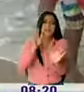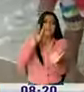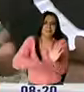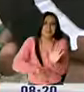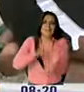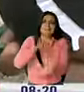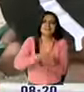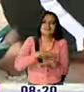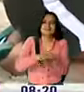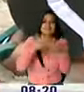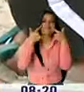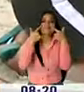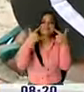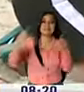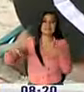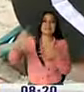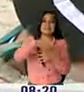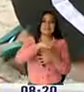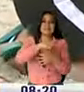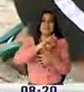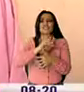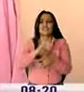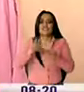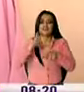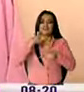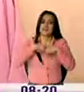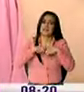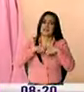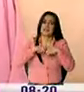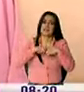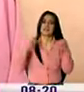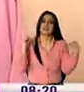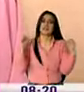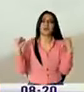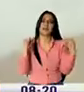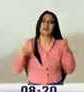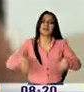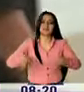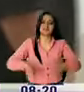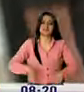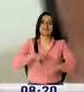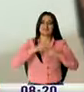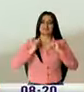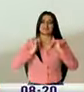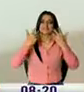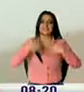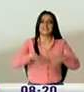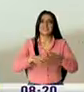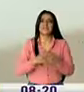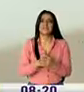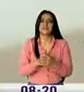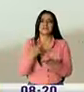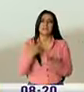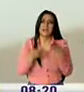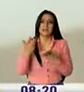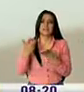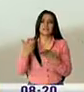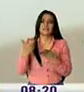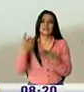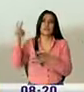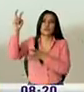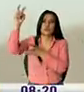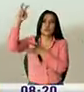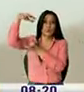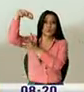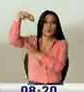el paisaje, basta con una silla o una toalla sobre la arena. Y vamos a ver si hacemos el parapé, de todo. Vamos a